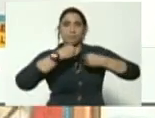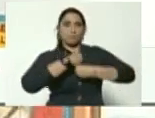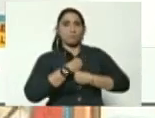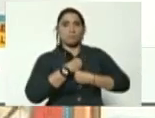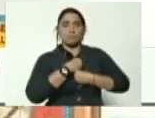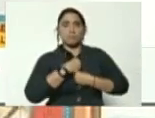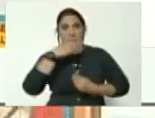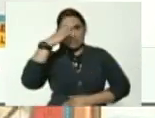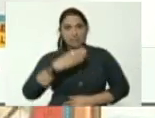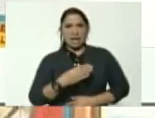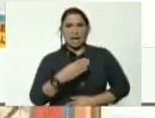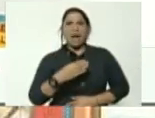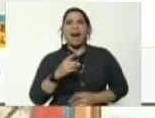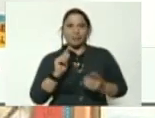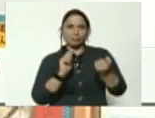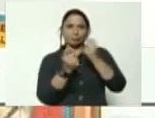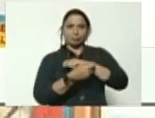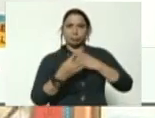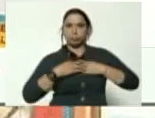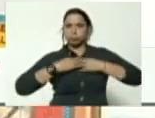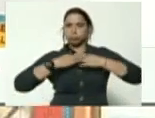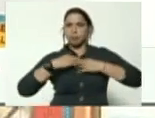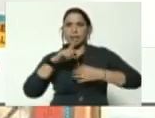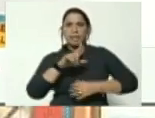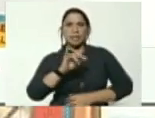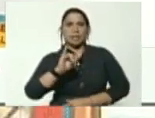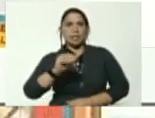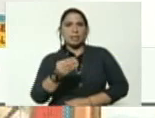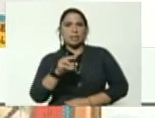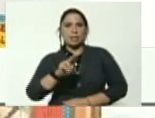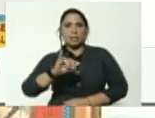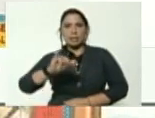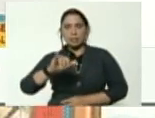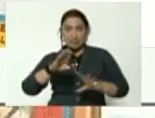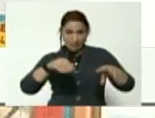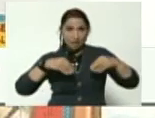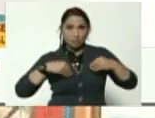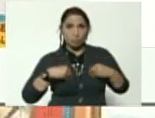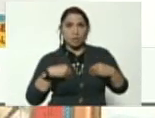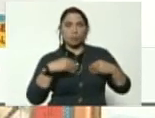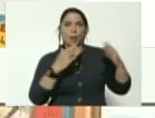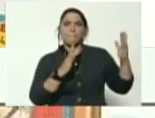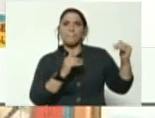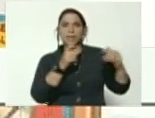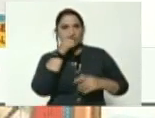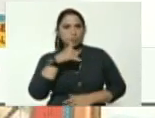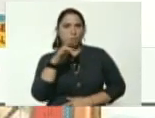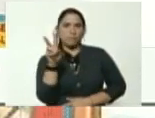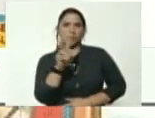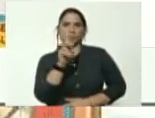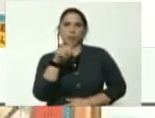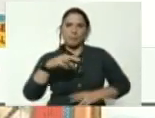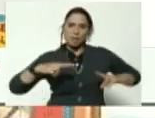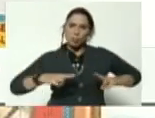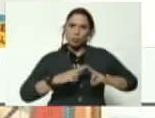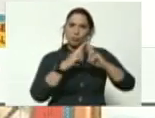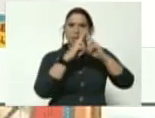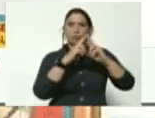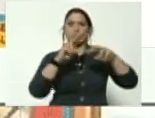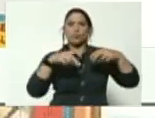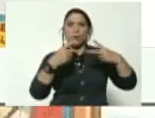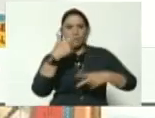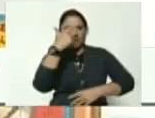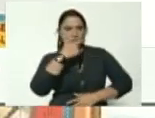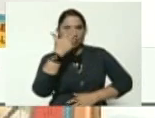liquiliqui, asumiendo ser el rostro de la esperanza del pueblo venezolano y sobre todo encontrándose con esta nueva